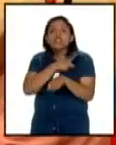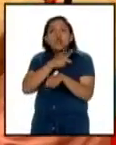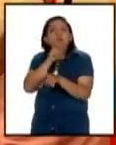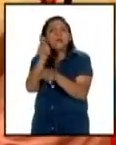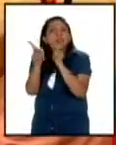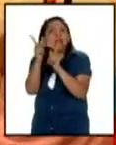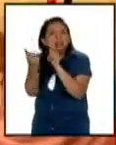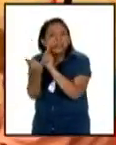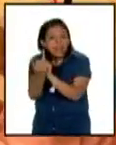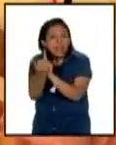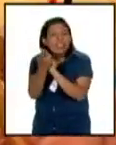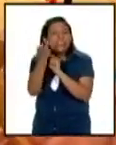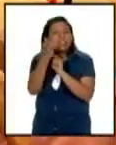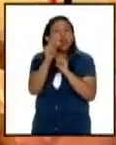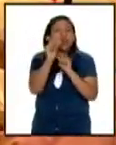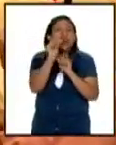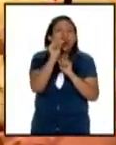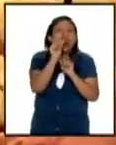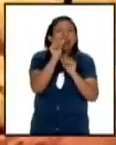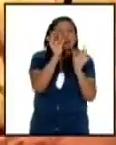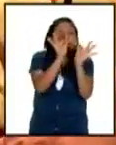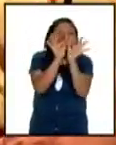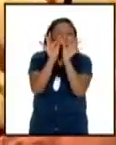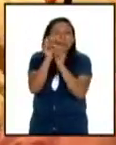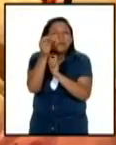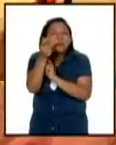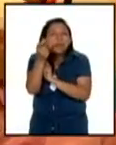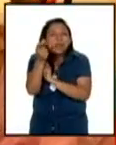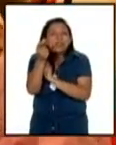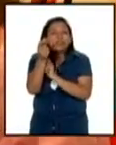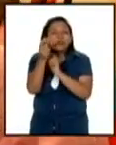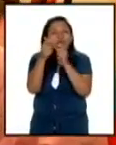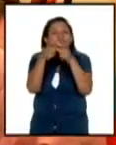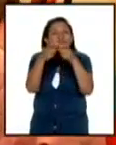esas cosas que son pequeños detalles en la vida van haciendo